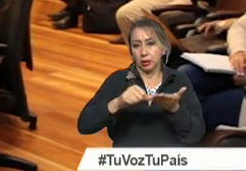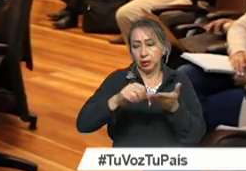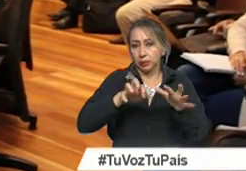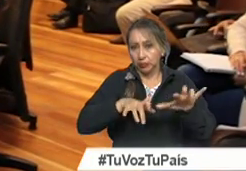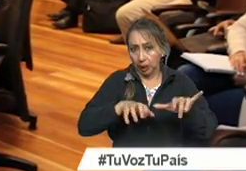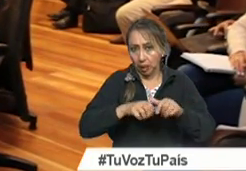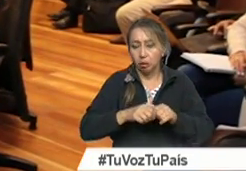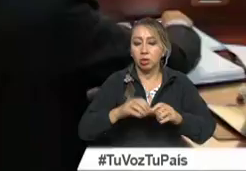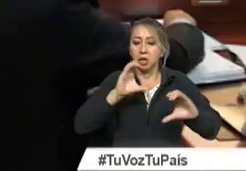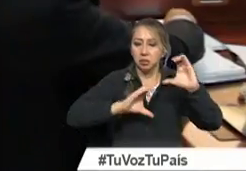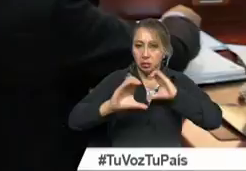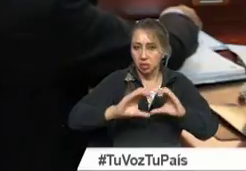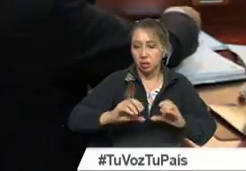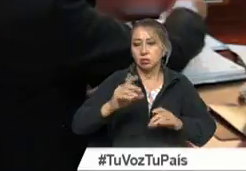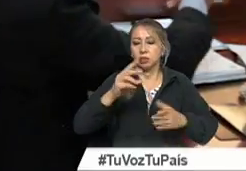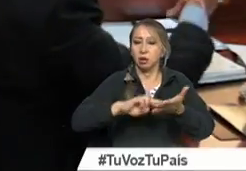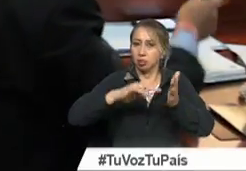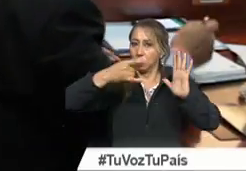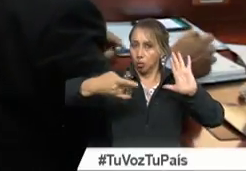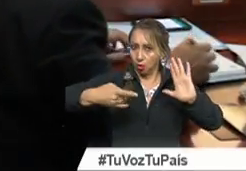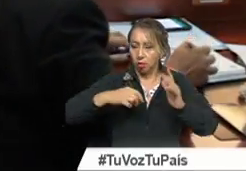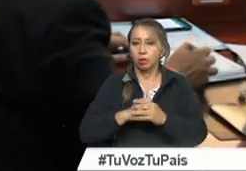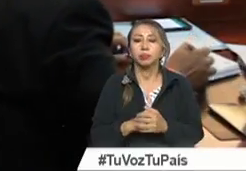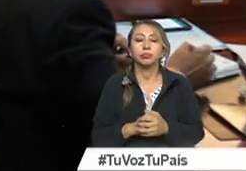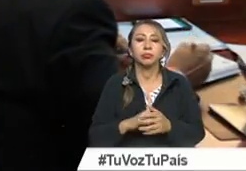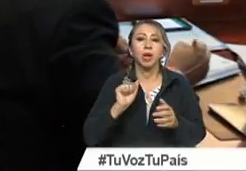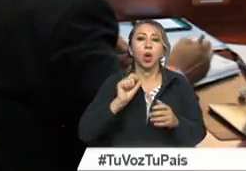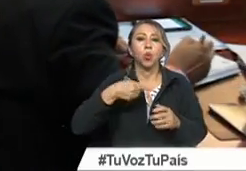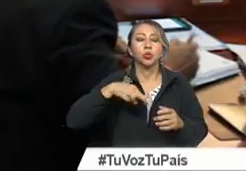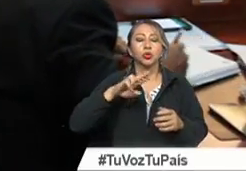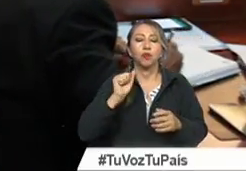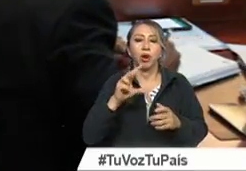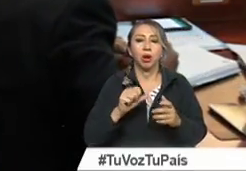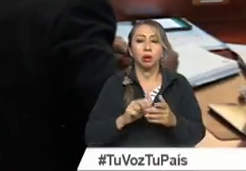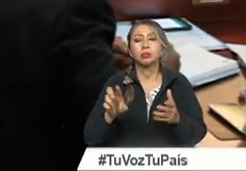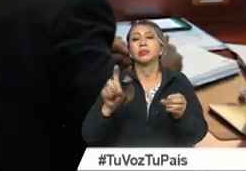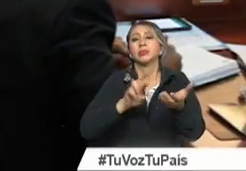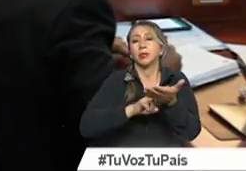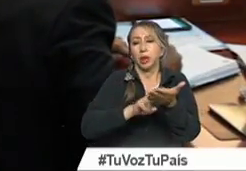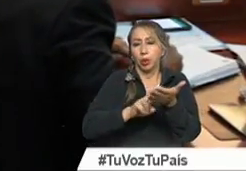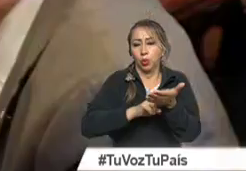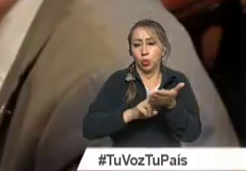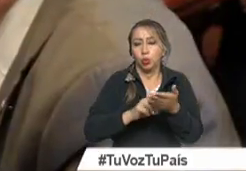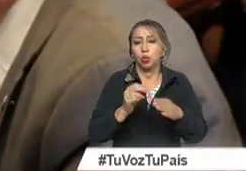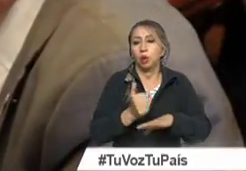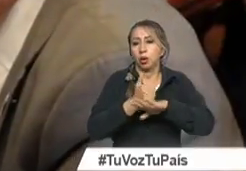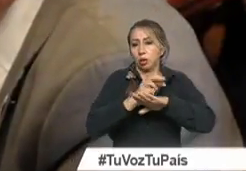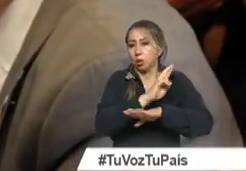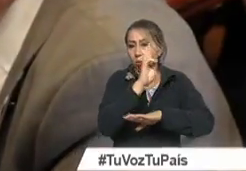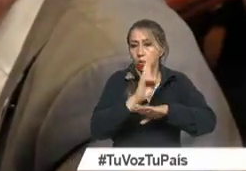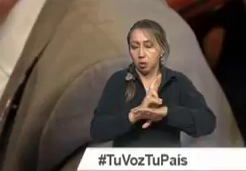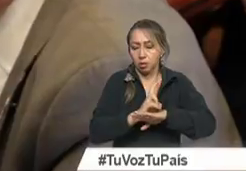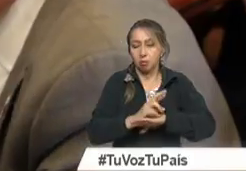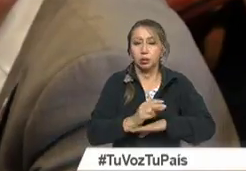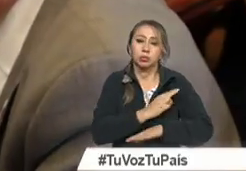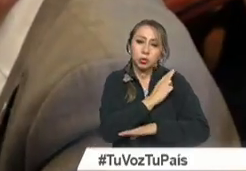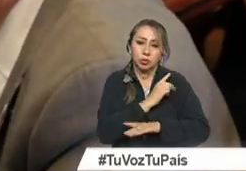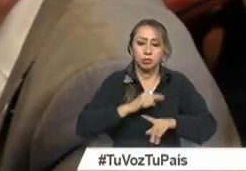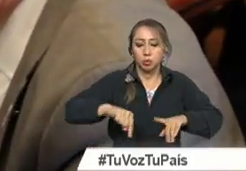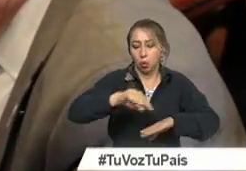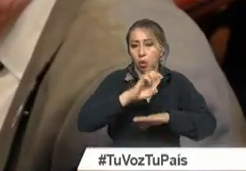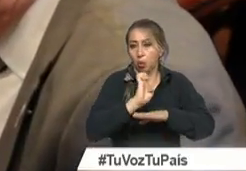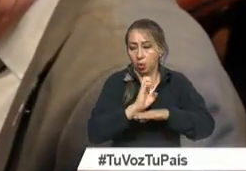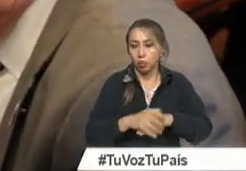ciencia tecnología e innovación augusto barrera se reunió con los rectores de las universidades públicas del país en el